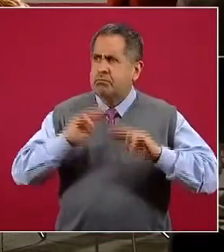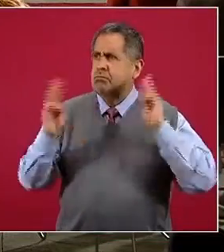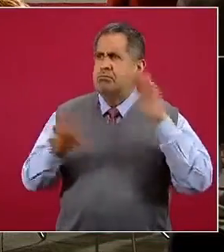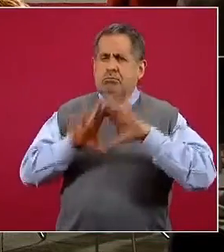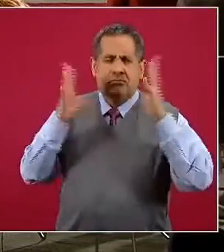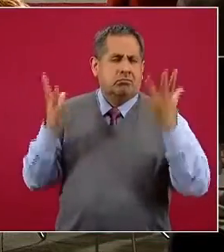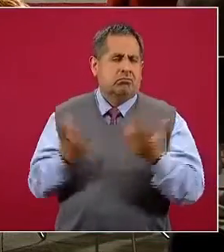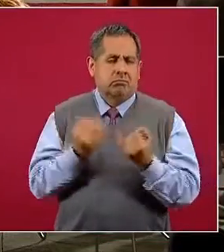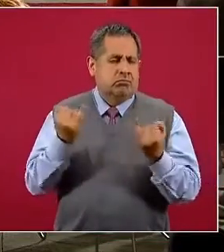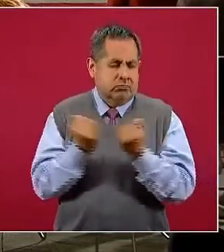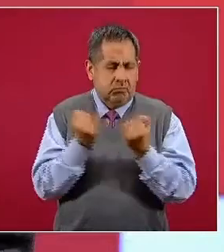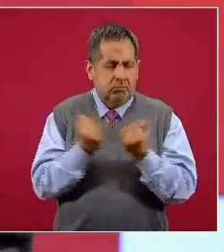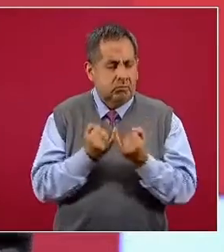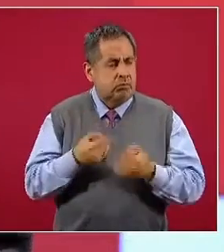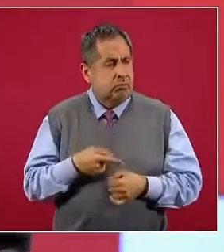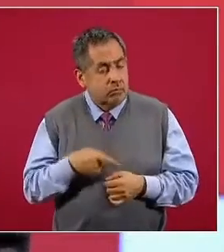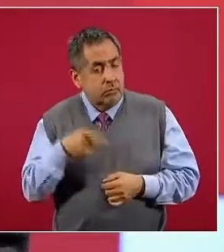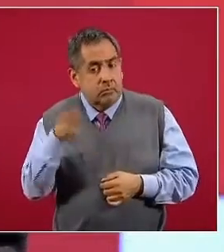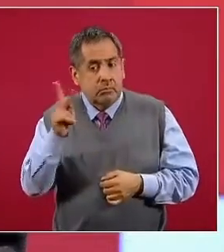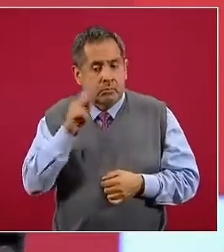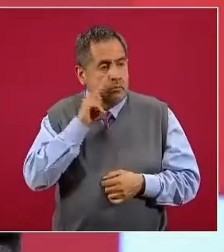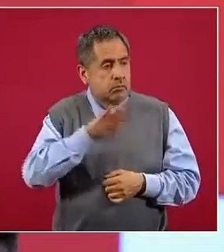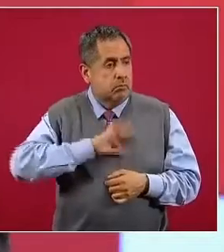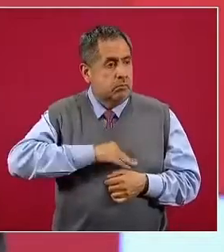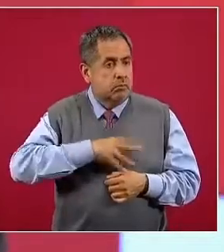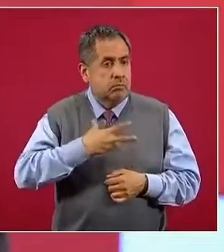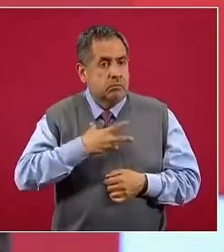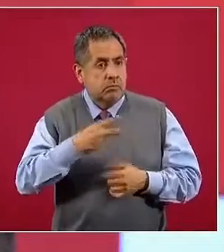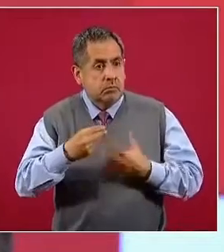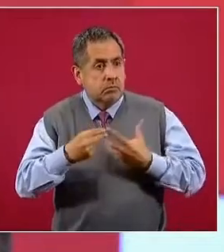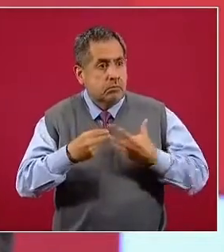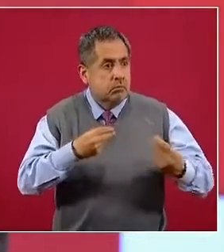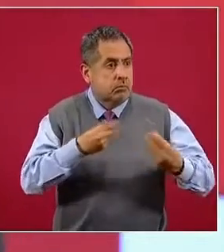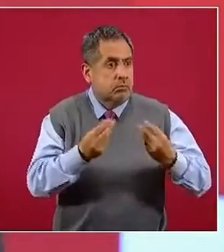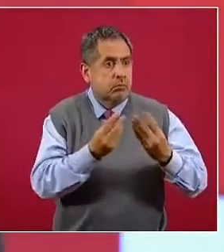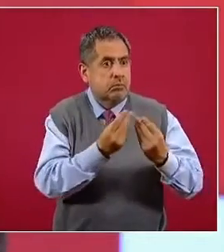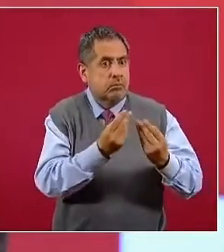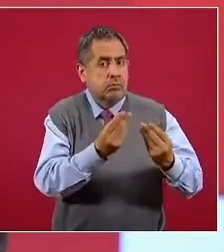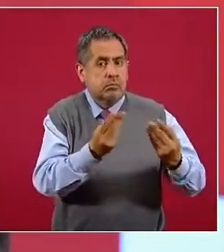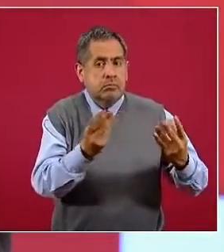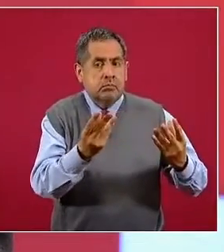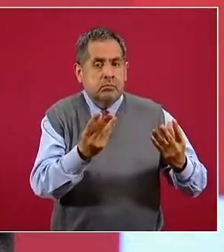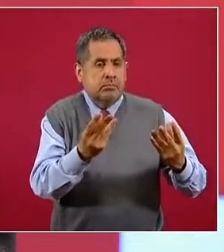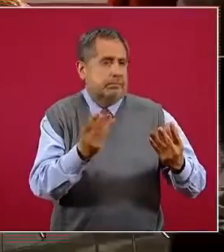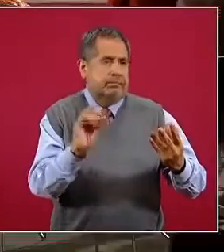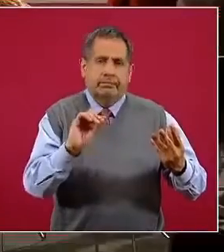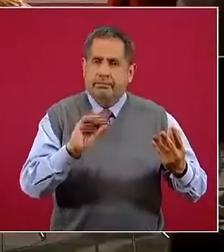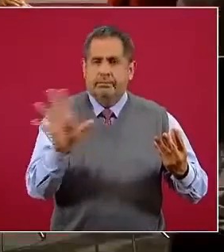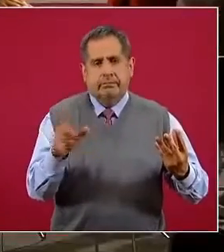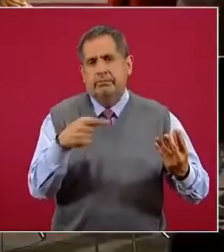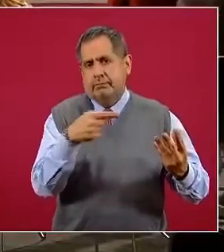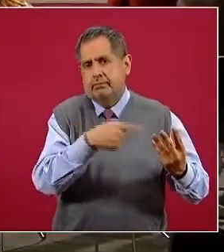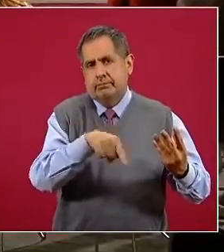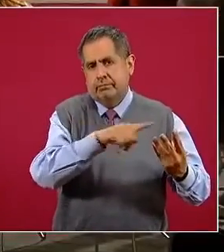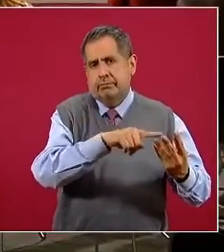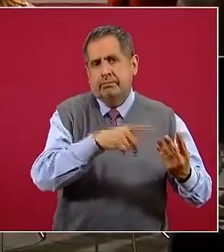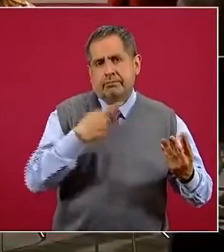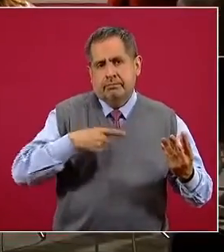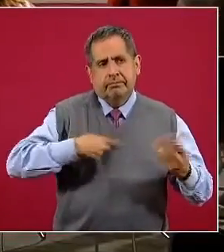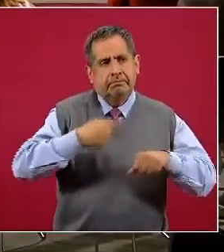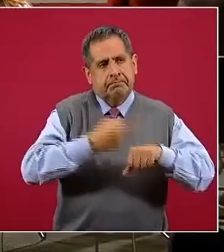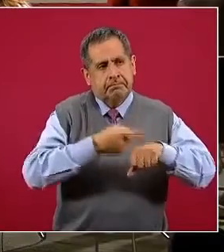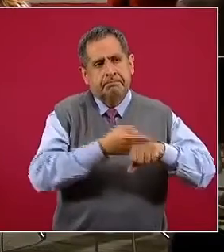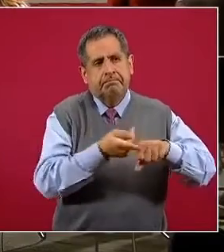definitivamente cuando empieza a haber un exceso de contagios, hay un exceso de personas infectadas, de personas